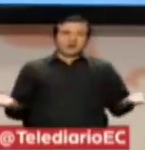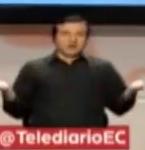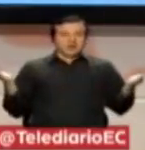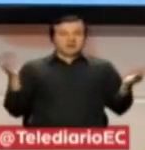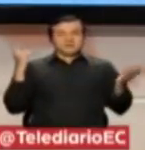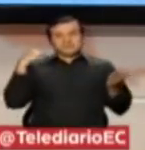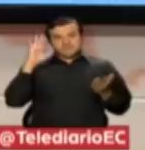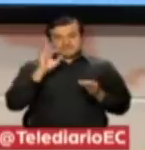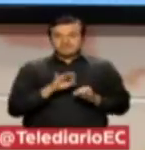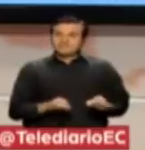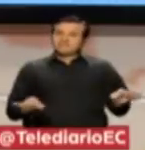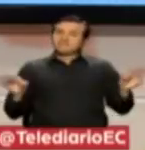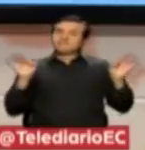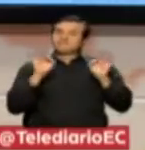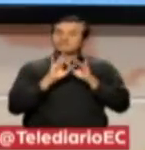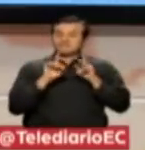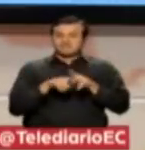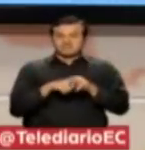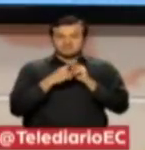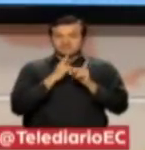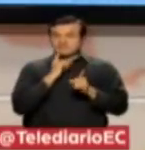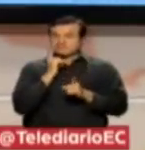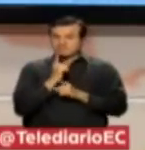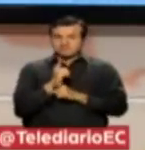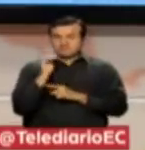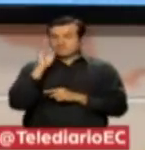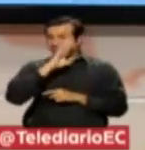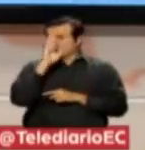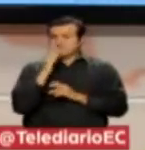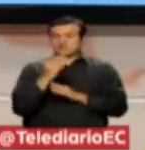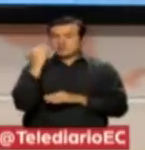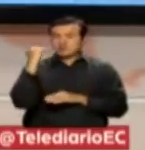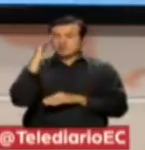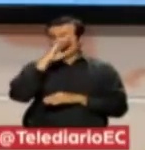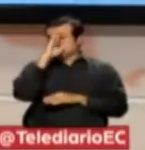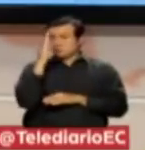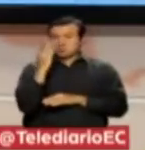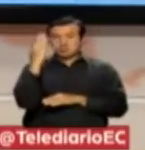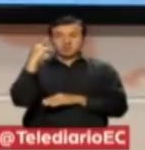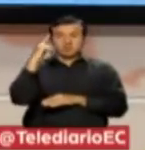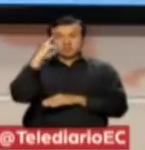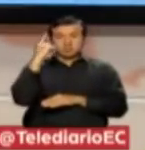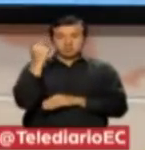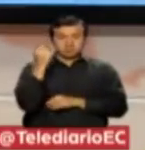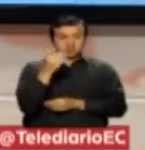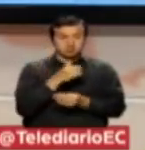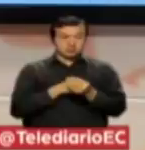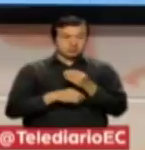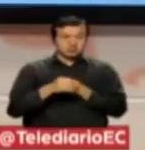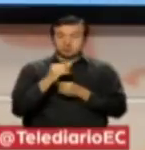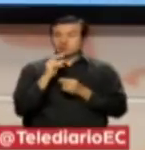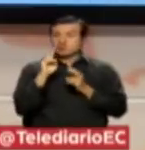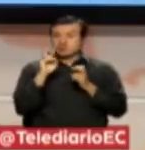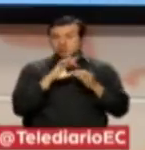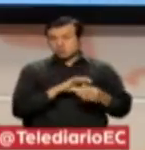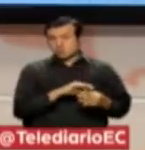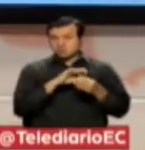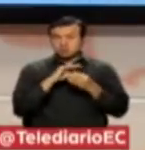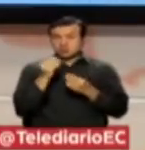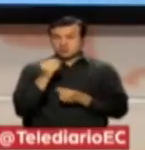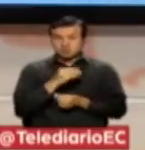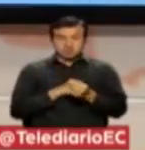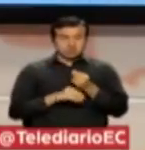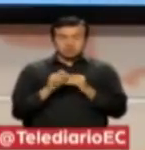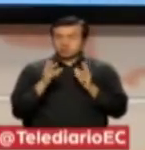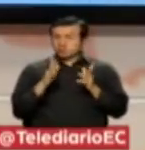que lo fundamental aquí, Eduardo, es partir de lo fundamental. Nunca, nunca el Ecuador había recibido, en términos de cooperación, dinero de